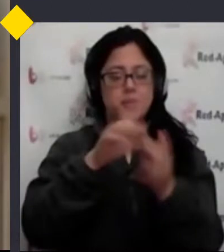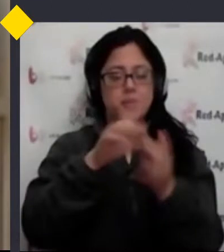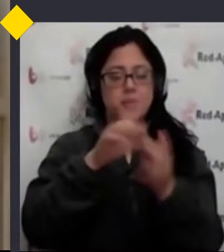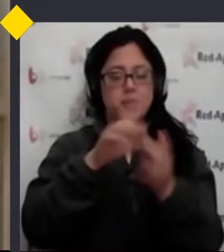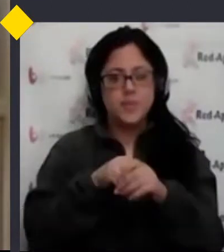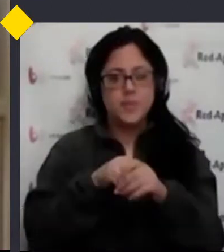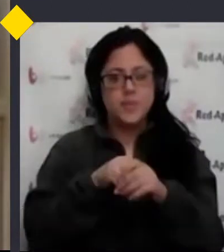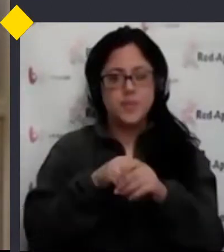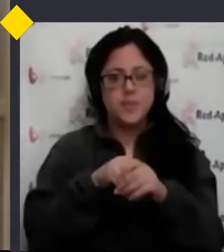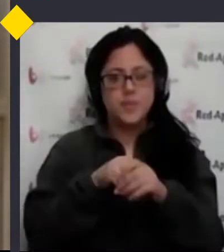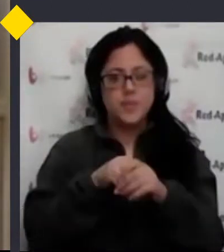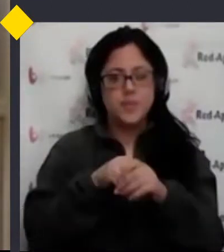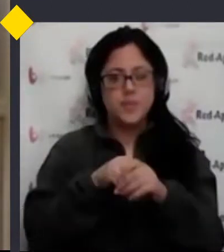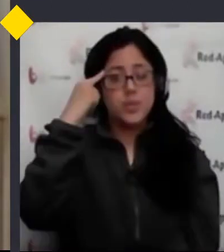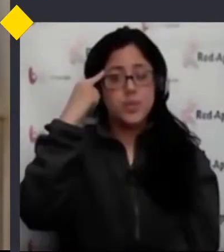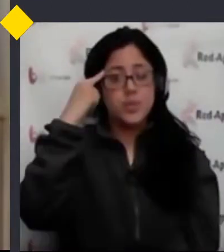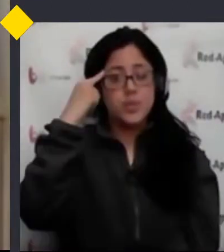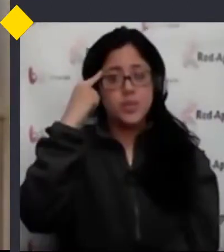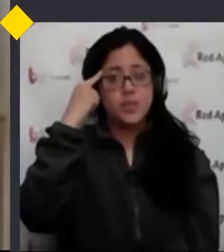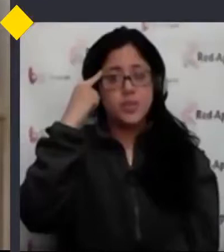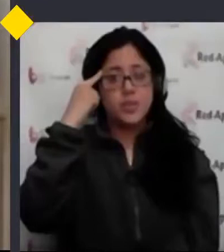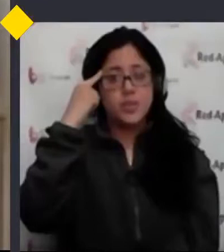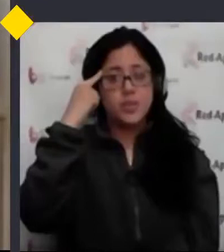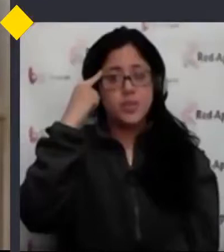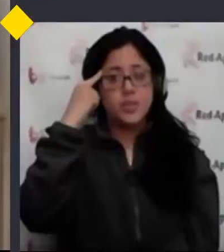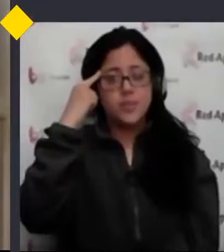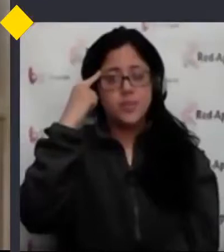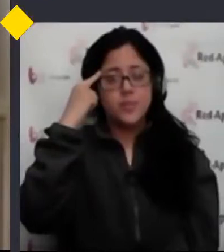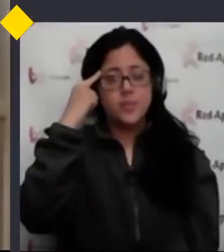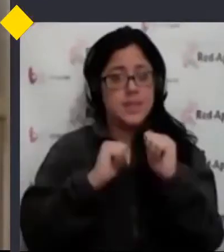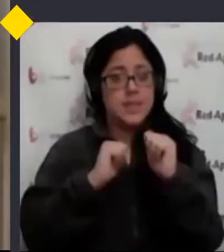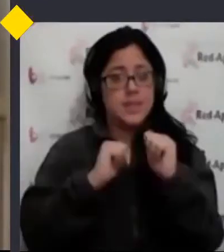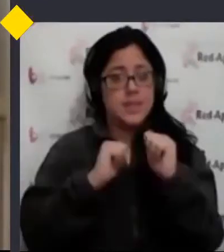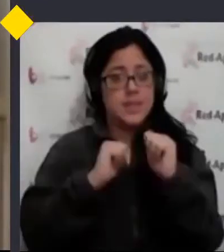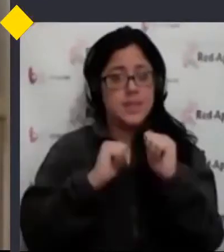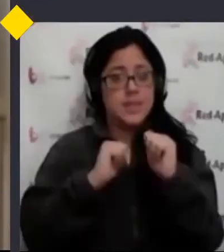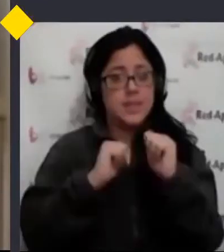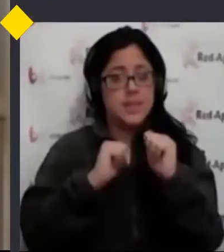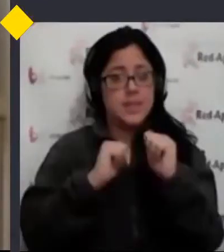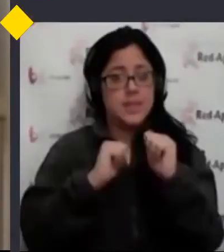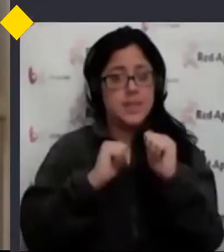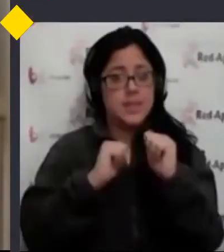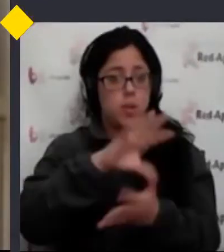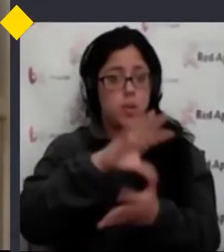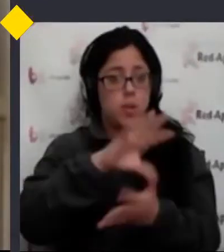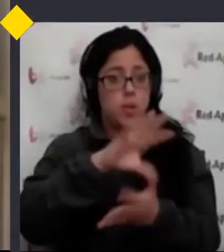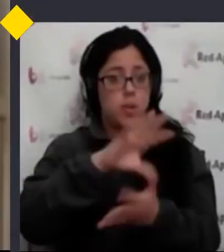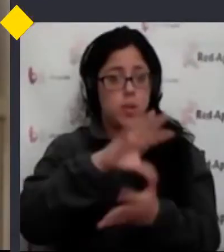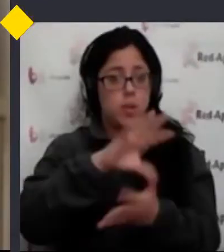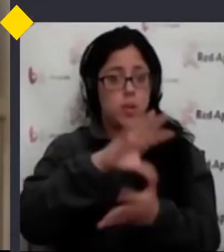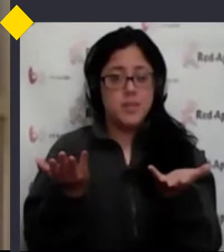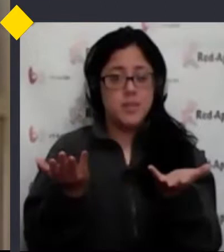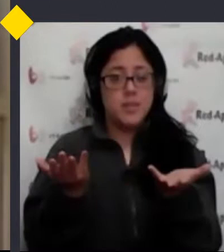Yo creo que el gran desafío que hoy vivimos como país, como empresa, es realmente que